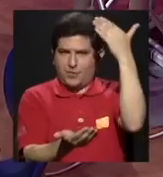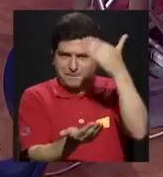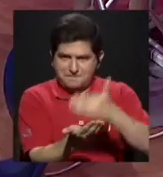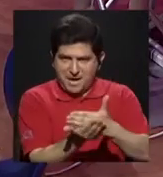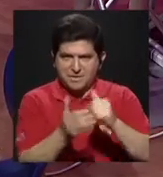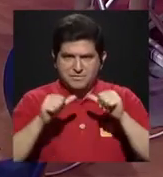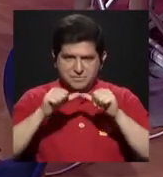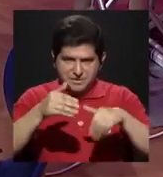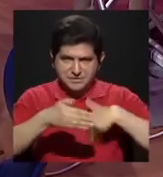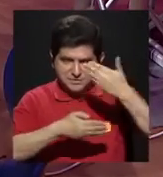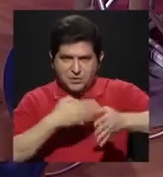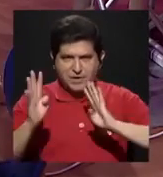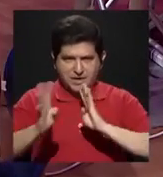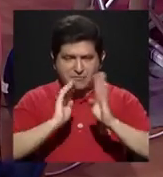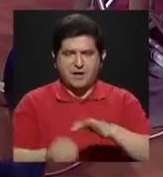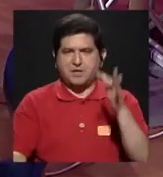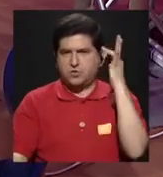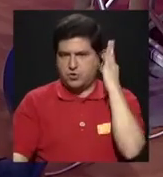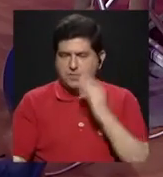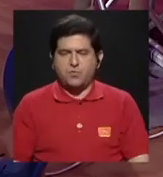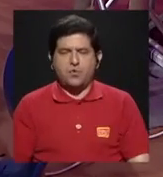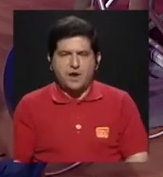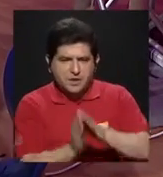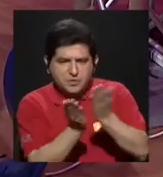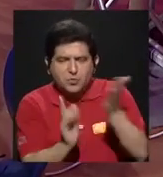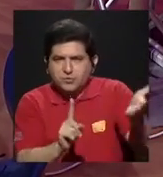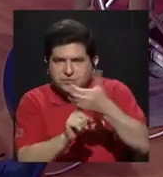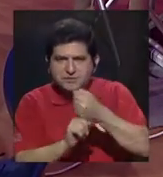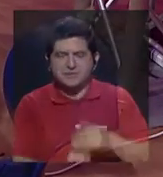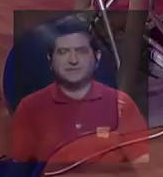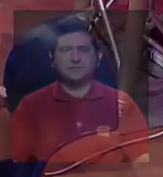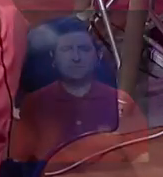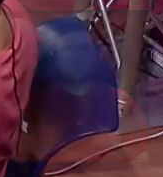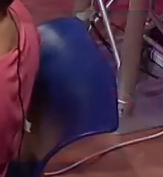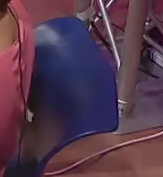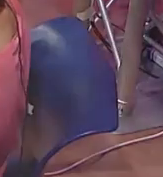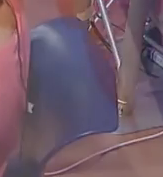y continuaremos hablando sobre las mujeres molusqueras de Chopin.